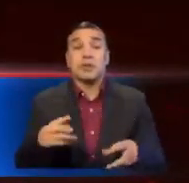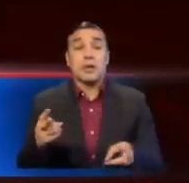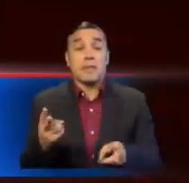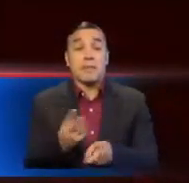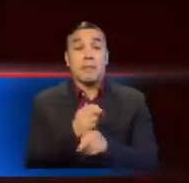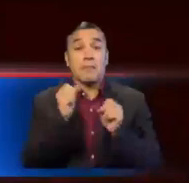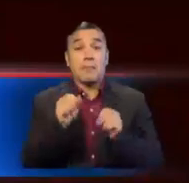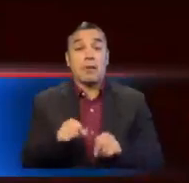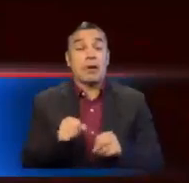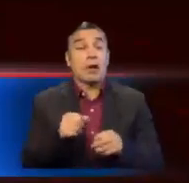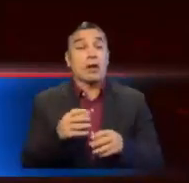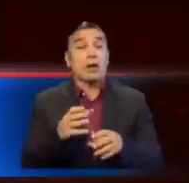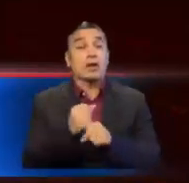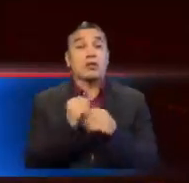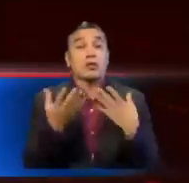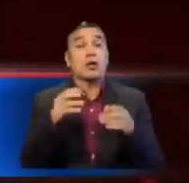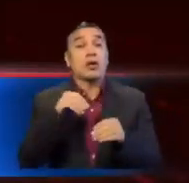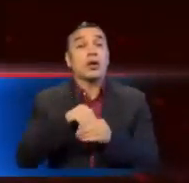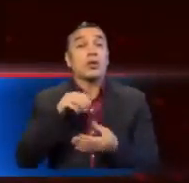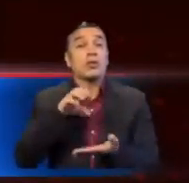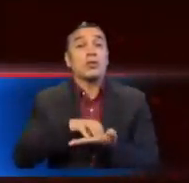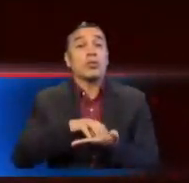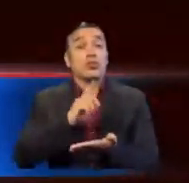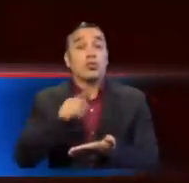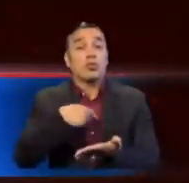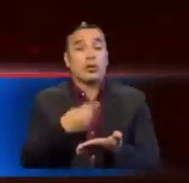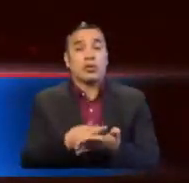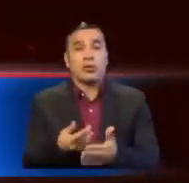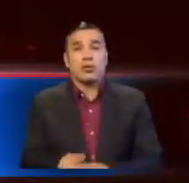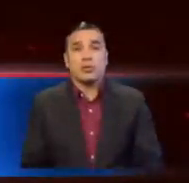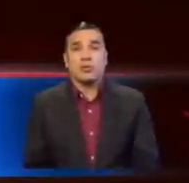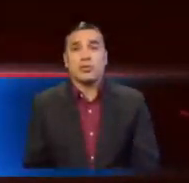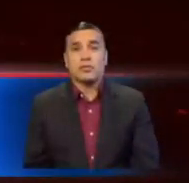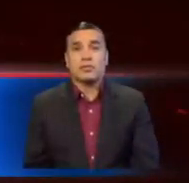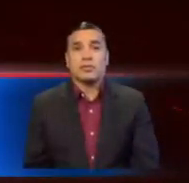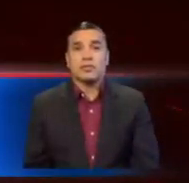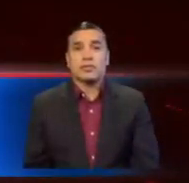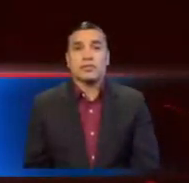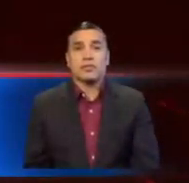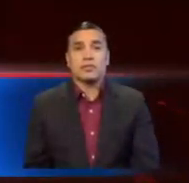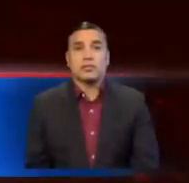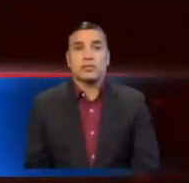seguridad de la provincia del Guayas. ¿Qué es ahí? ¡Adentro!